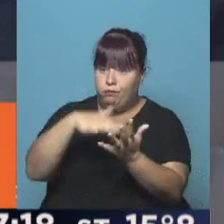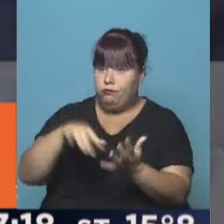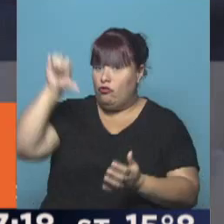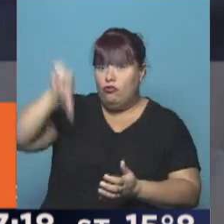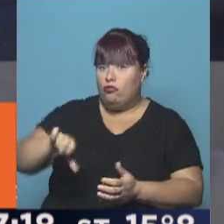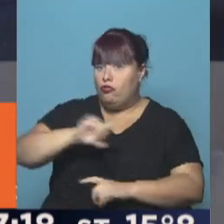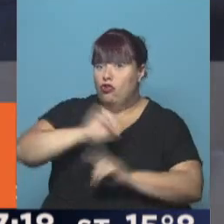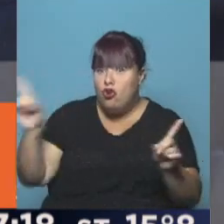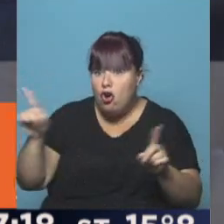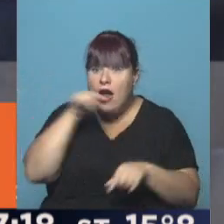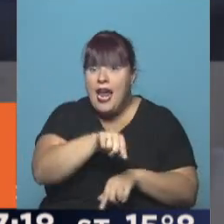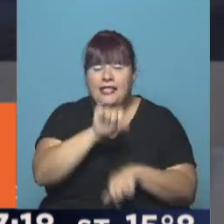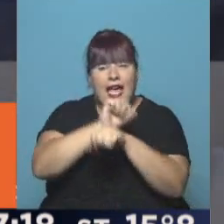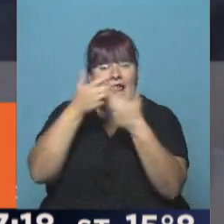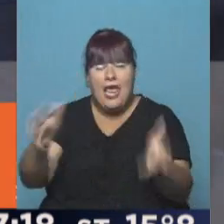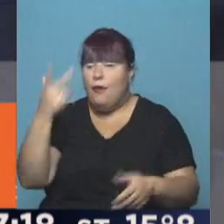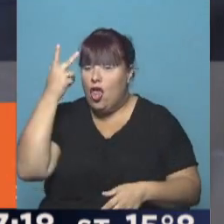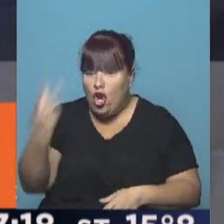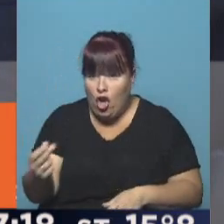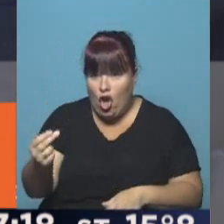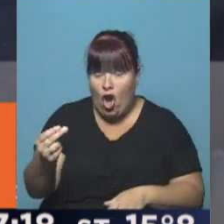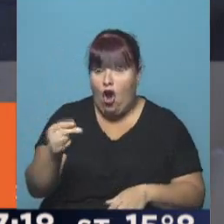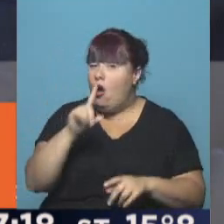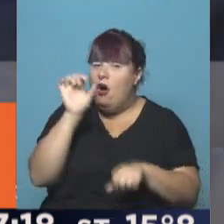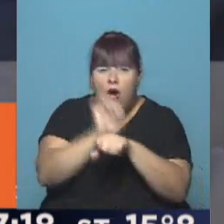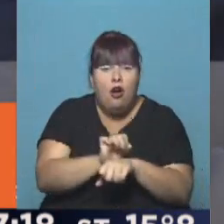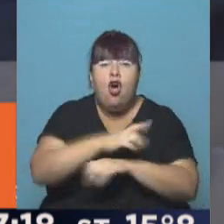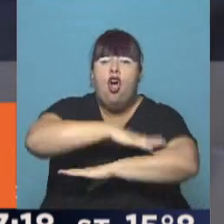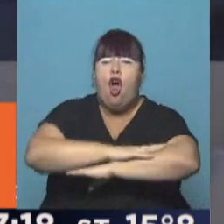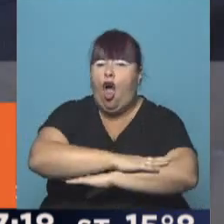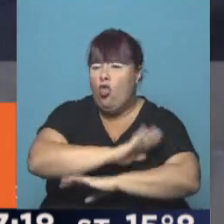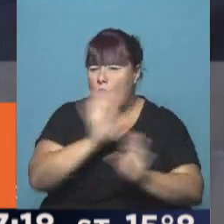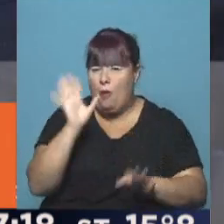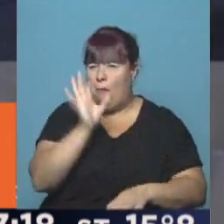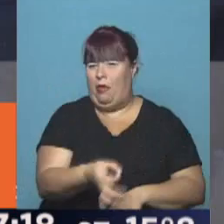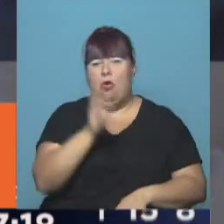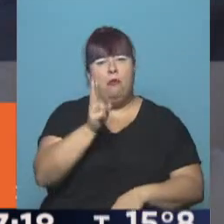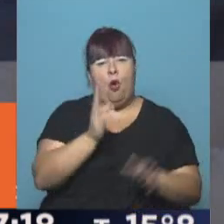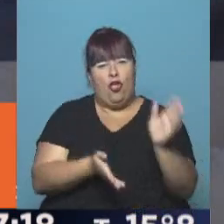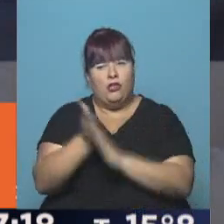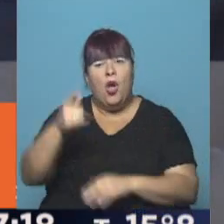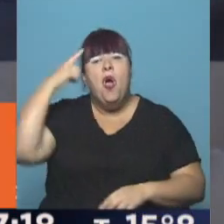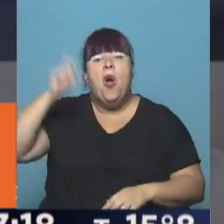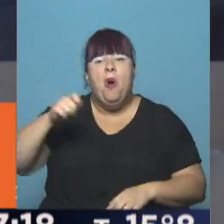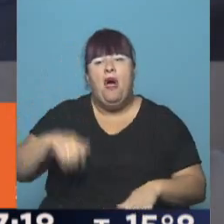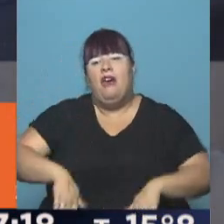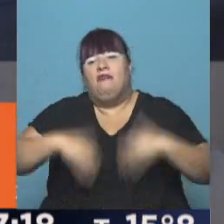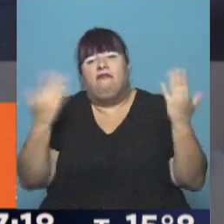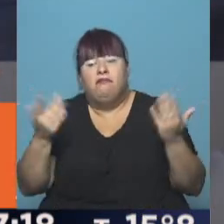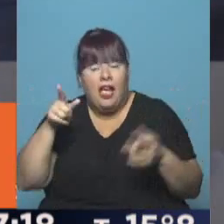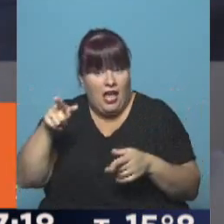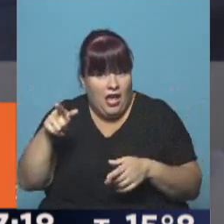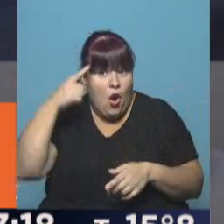negativo. Dijo, esta persona no puede salir, tiene conductas que le impiden salir. Y el juez,